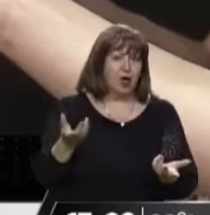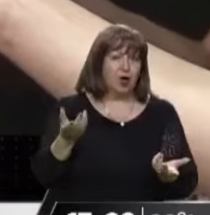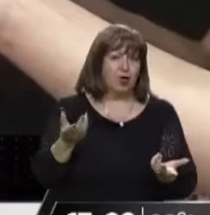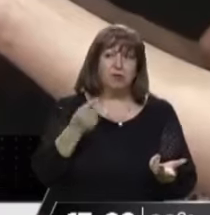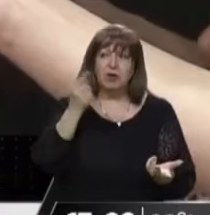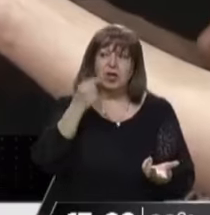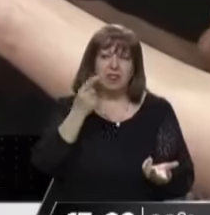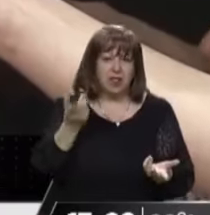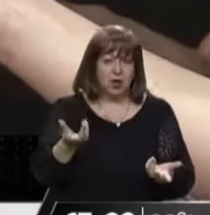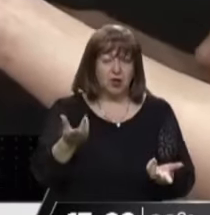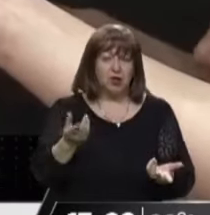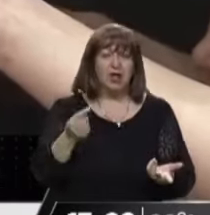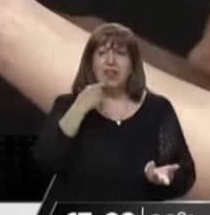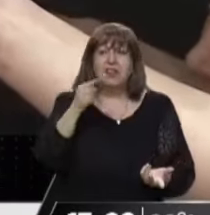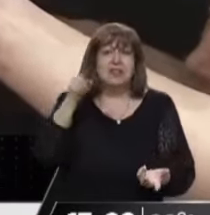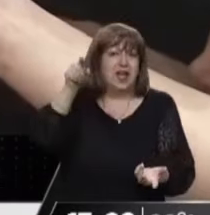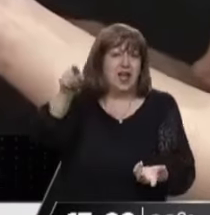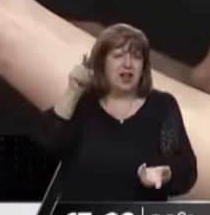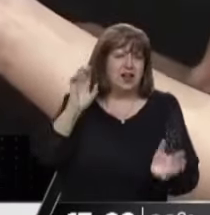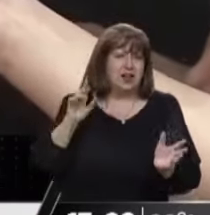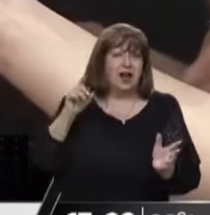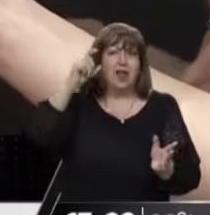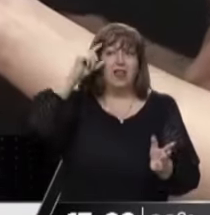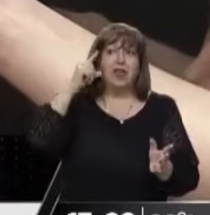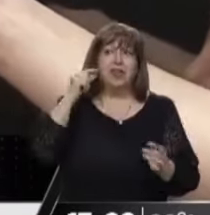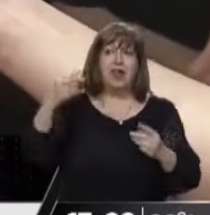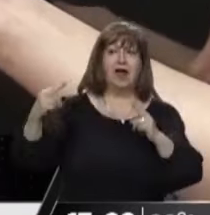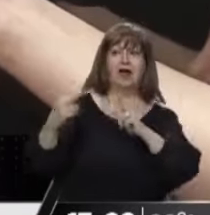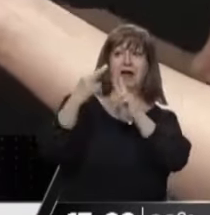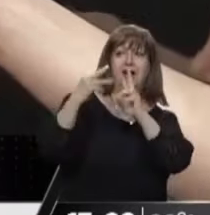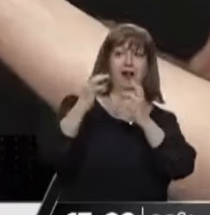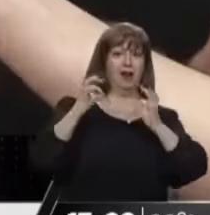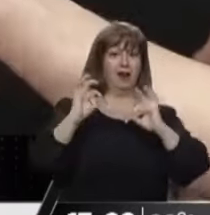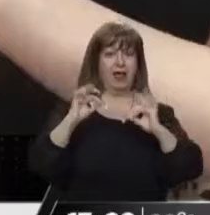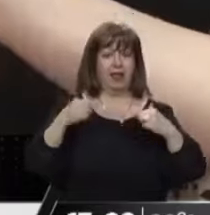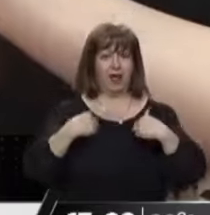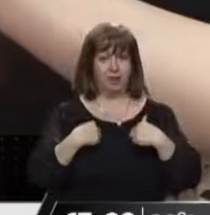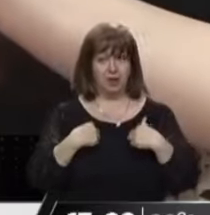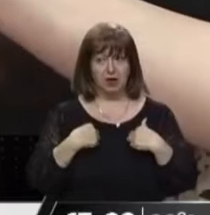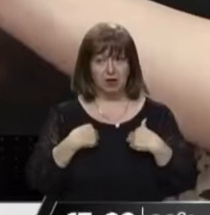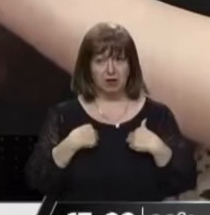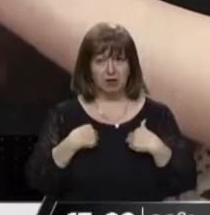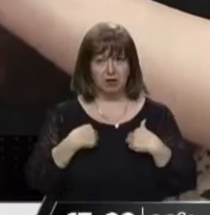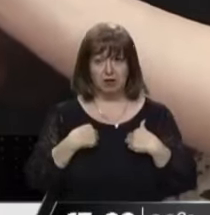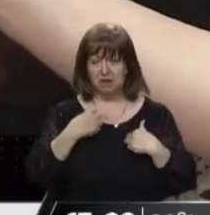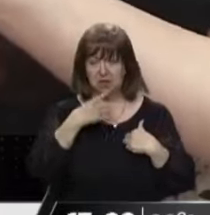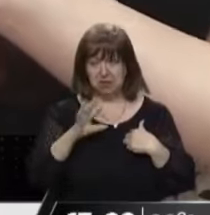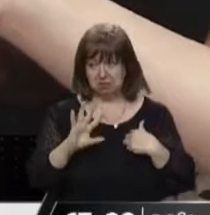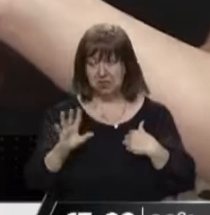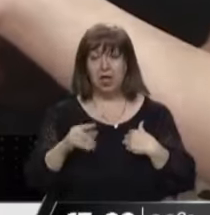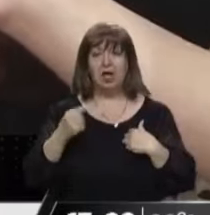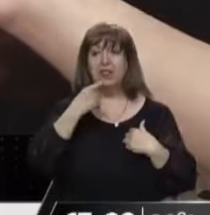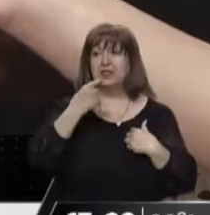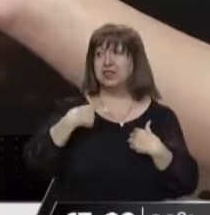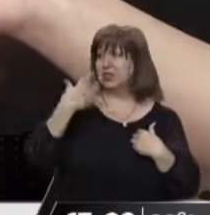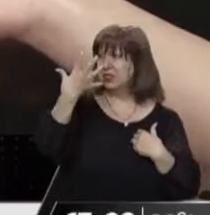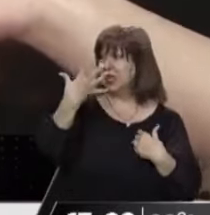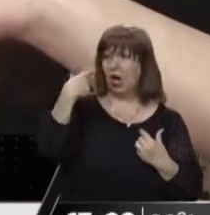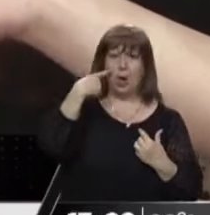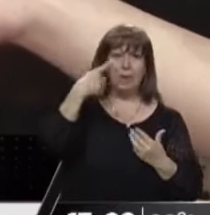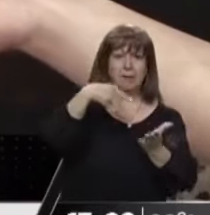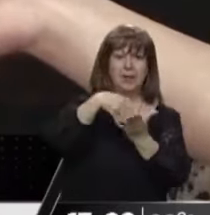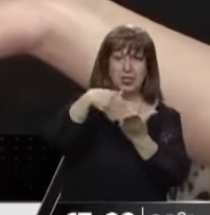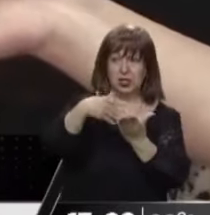sus palabras. Eso lo dice él, como cualquier otra persona lo puede decir y que verdaderamente no es real. Recién me hablaron de los 5.000 millones de pesos con un